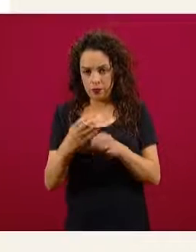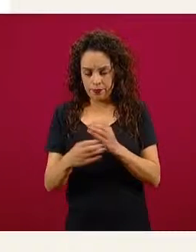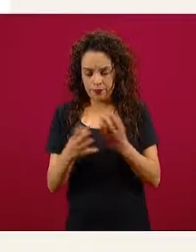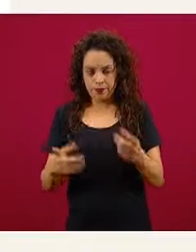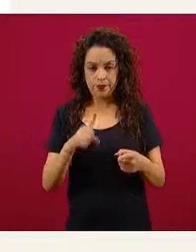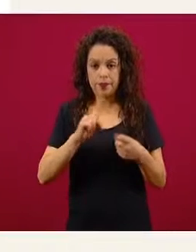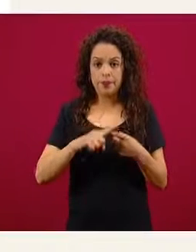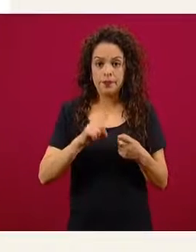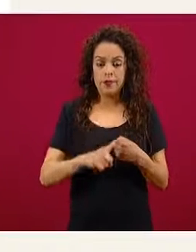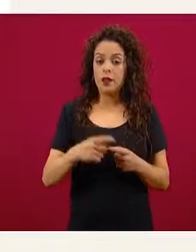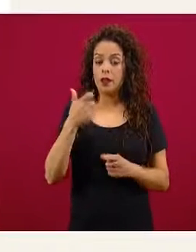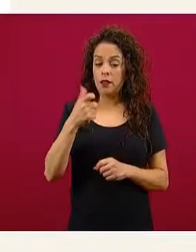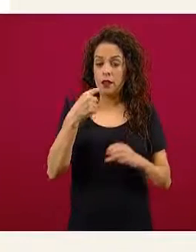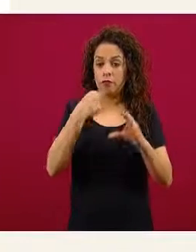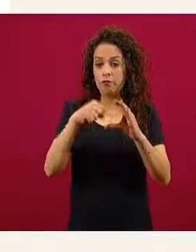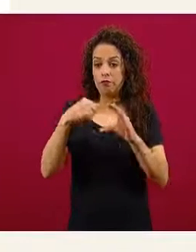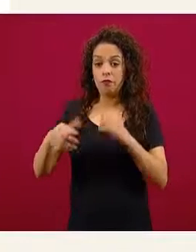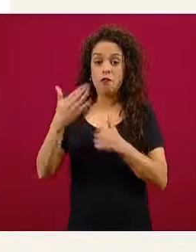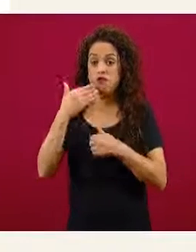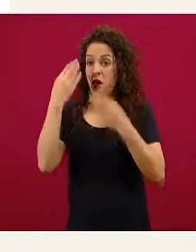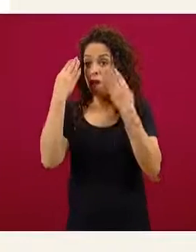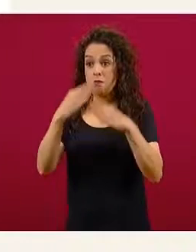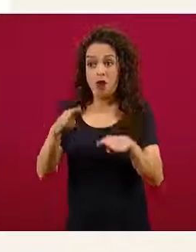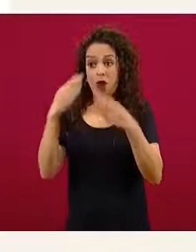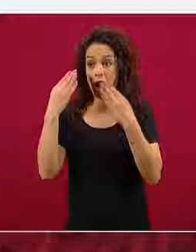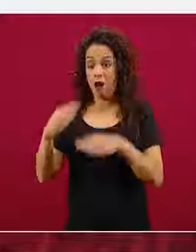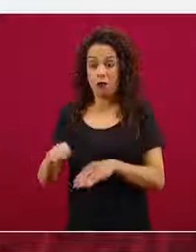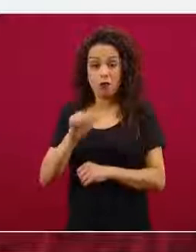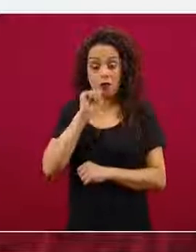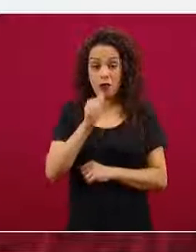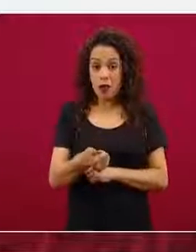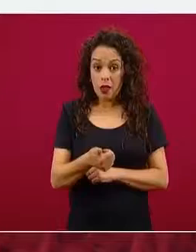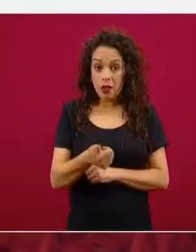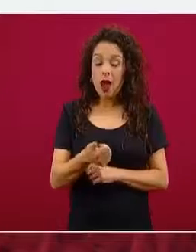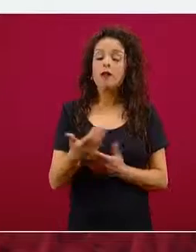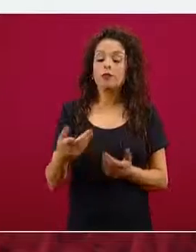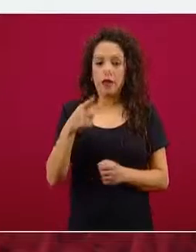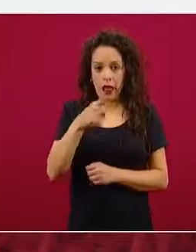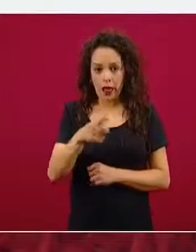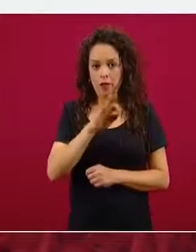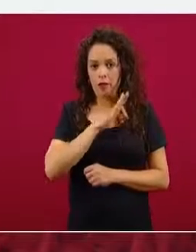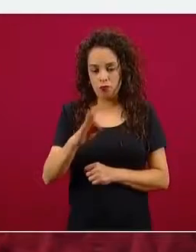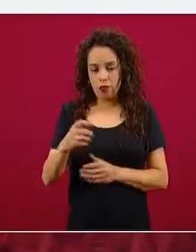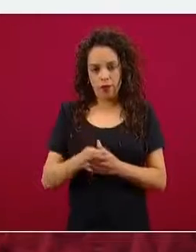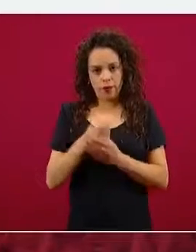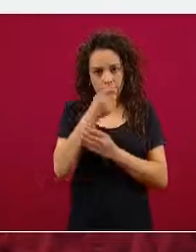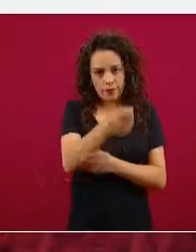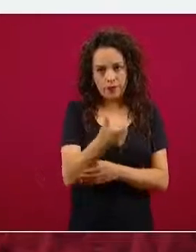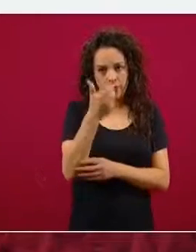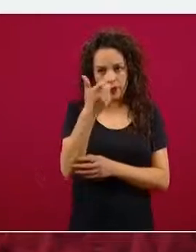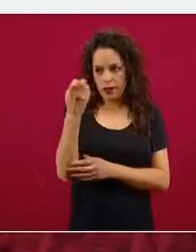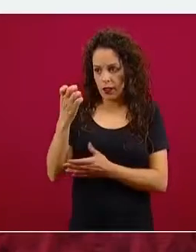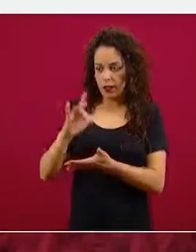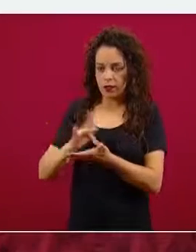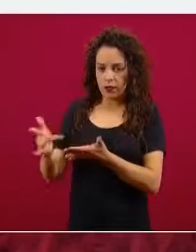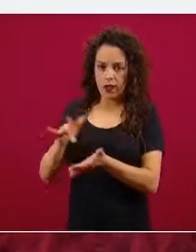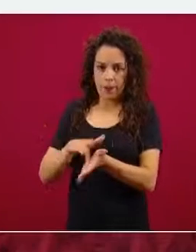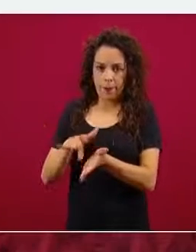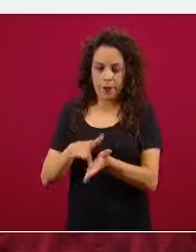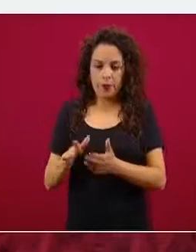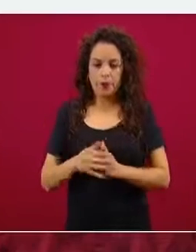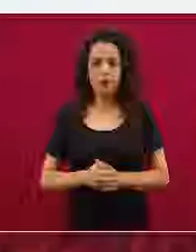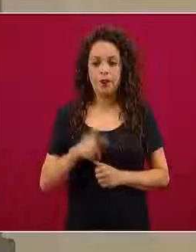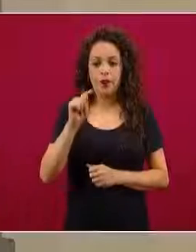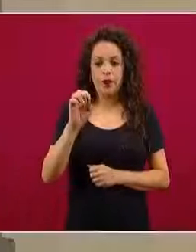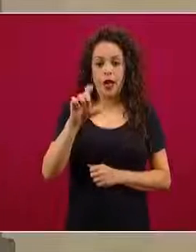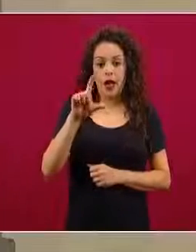el recurso a donde no llega la banca ni de desarrollo ni la banca comercial. Como quizá sepan,